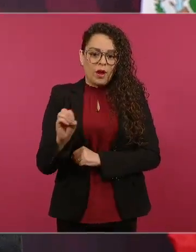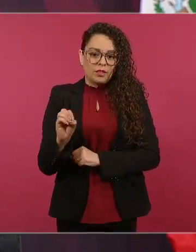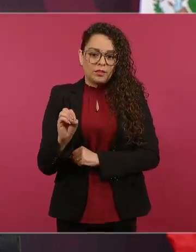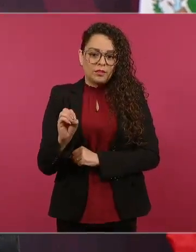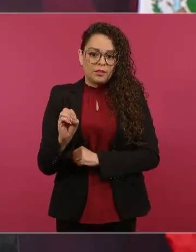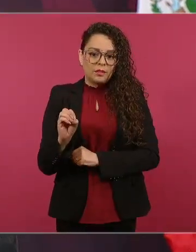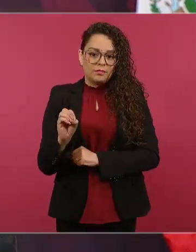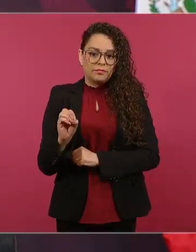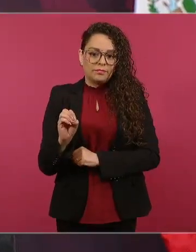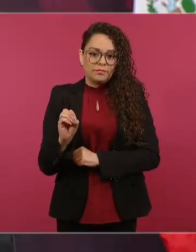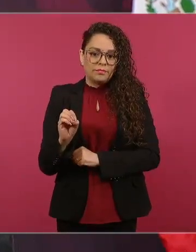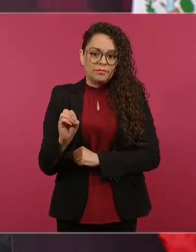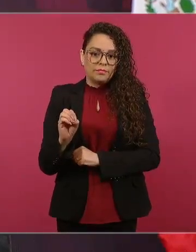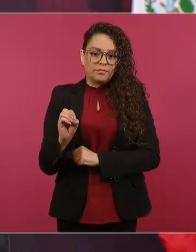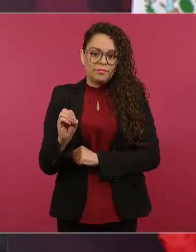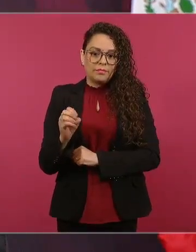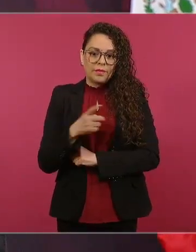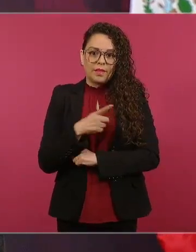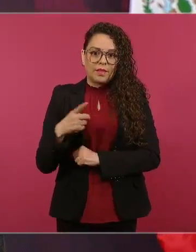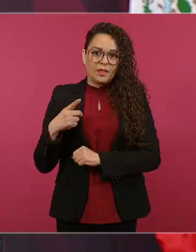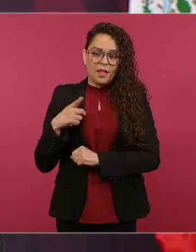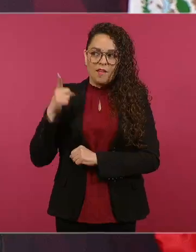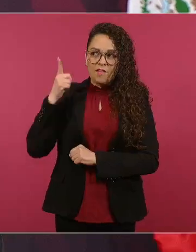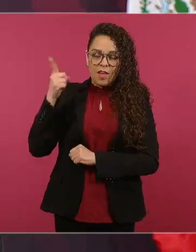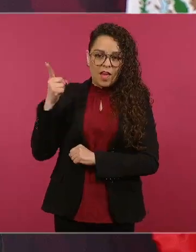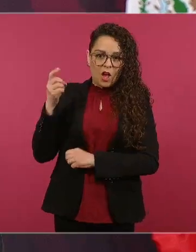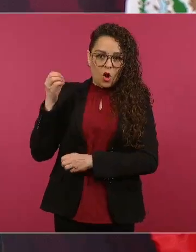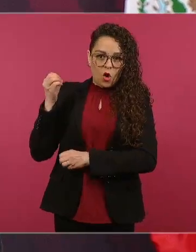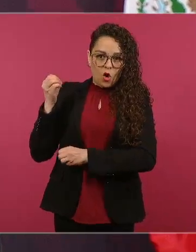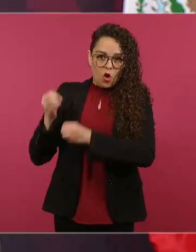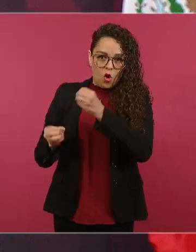una consulta al presidente de la Corte de entonces.